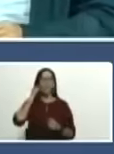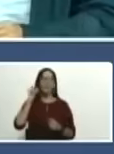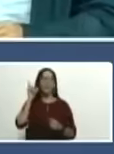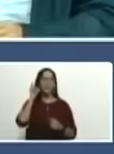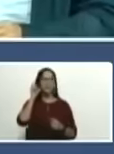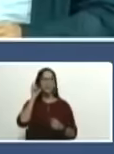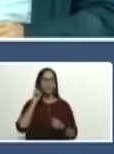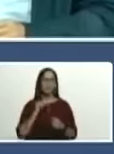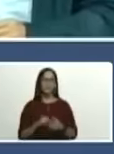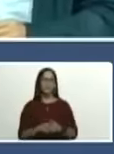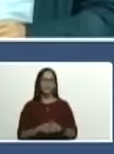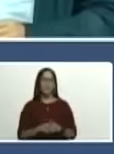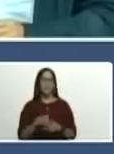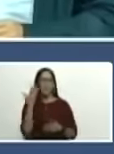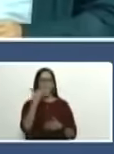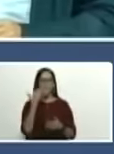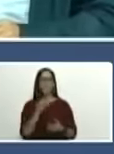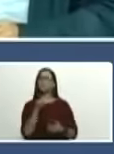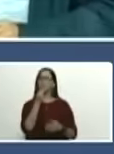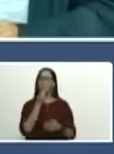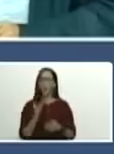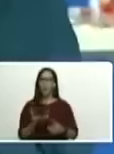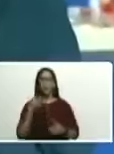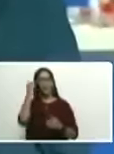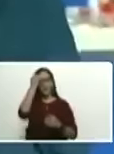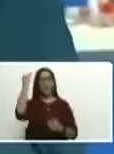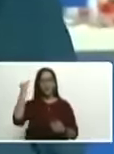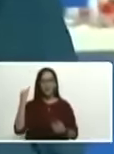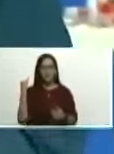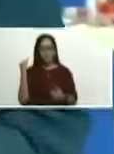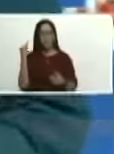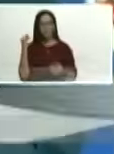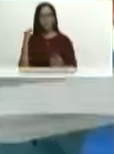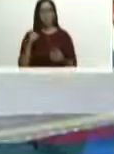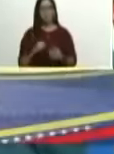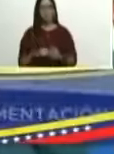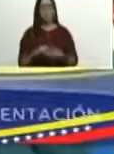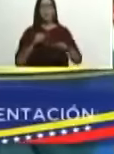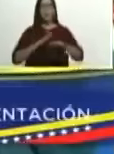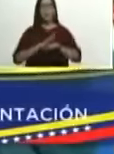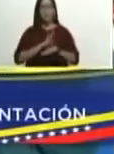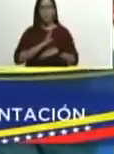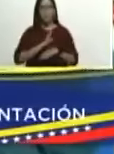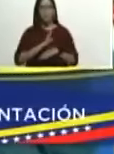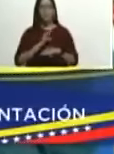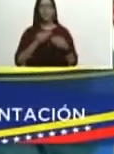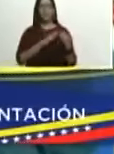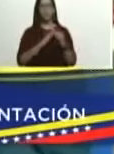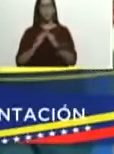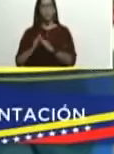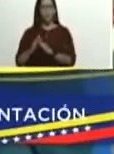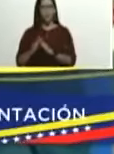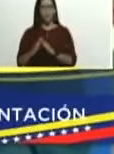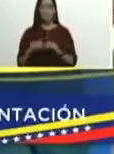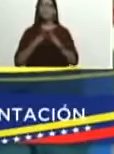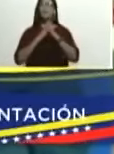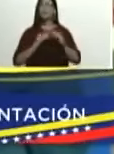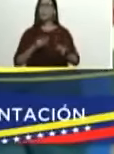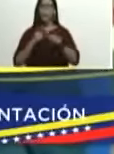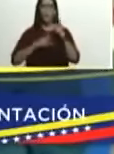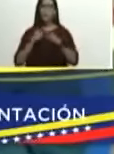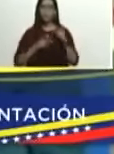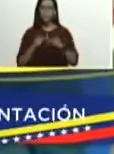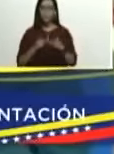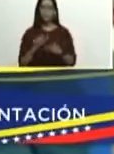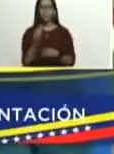Vamos a escuchar. Me parece una extraordinaria iniciativa por parte de las comunas de que toda la producción